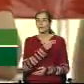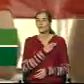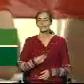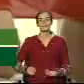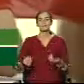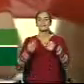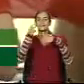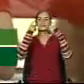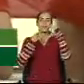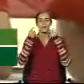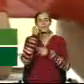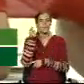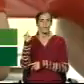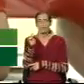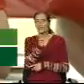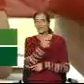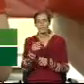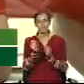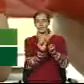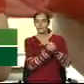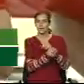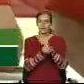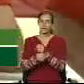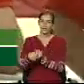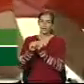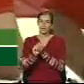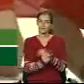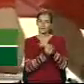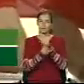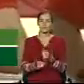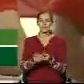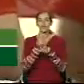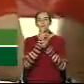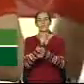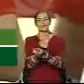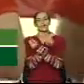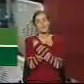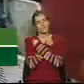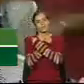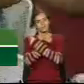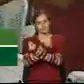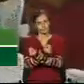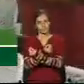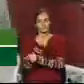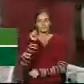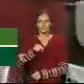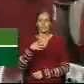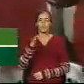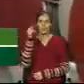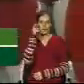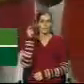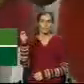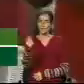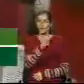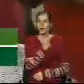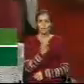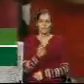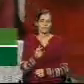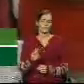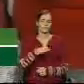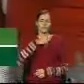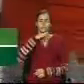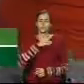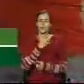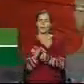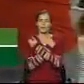comandante Chávez, el pueblo del Delta responde amor con amor. Y aquí está un pueblo lleno de